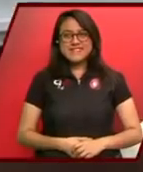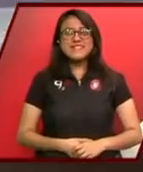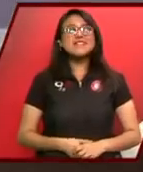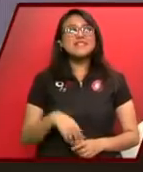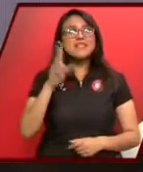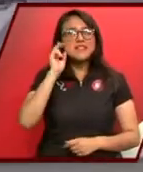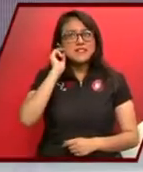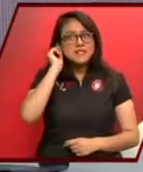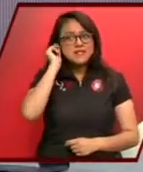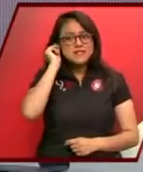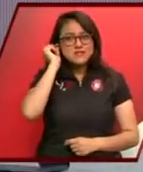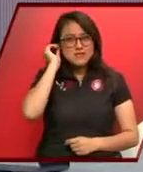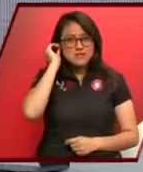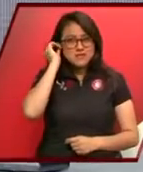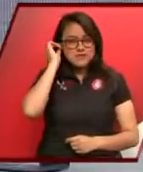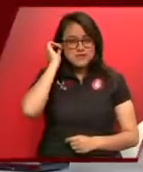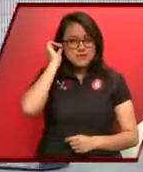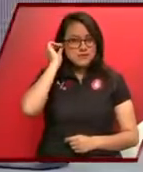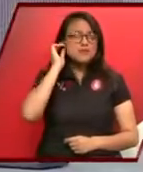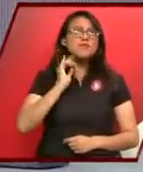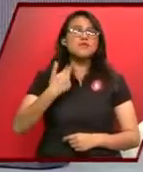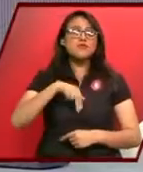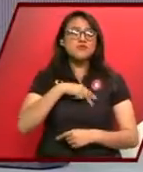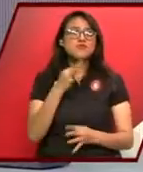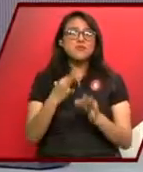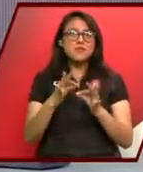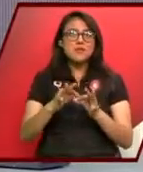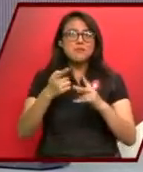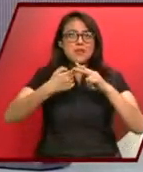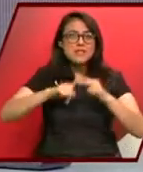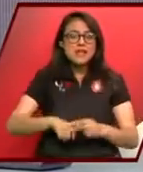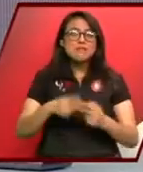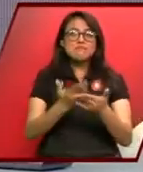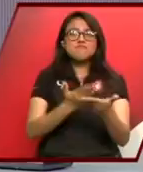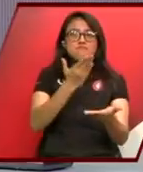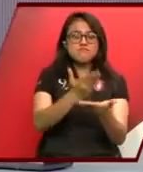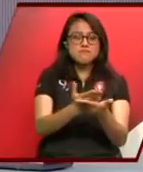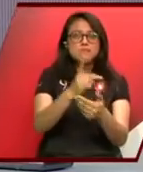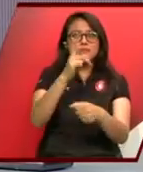Y cumpliendo con la parte, como lo hemos ofrecido desde el principio del programa, la